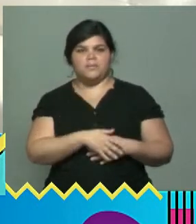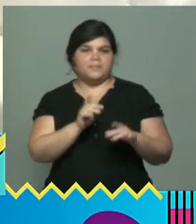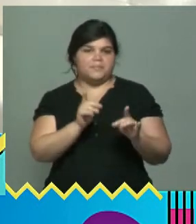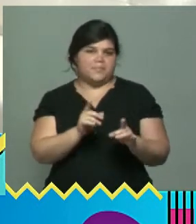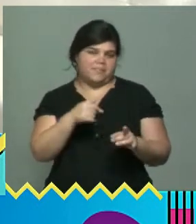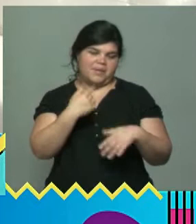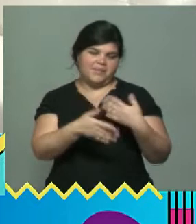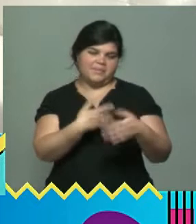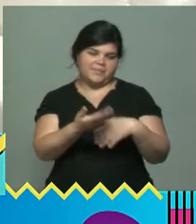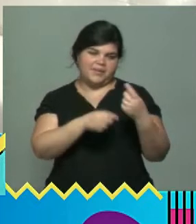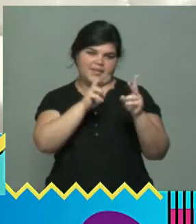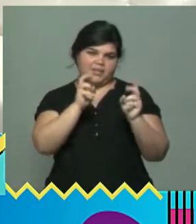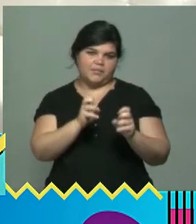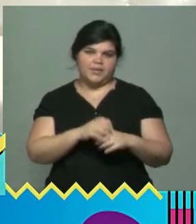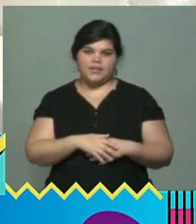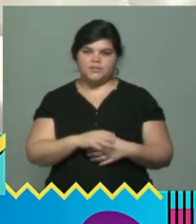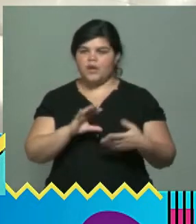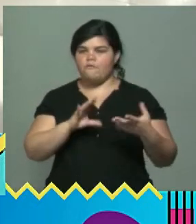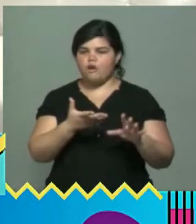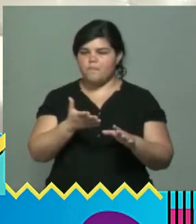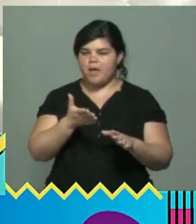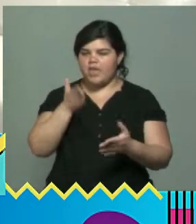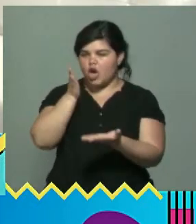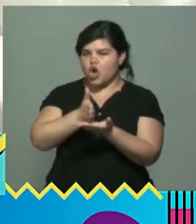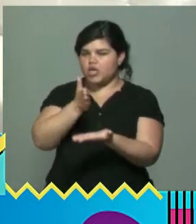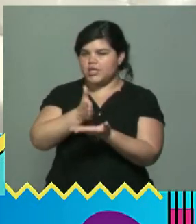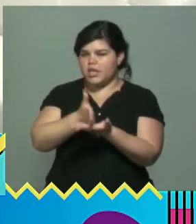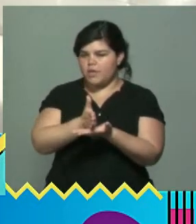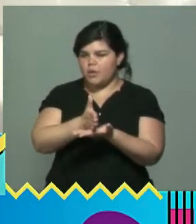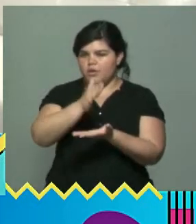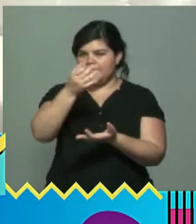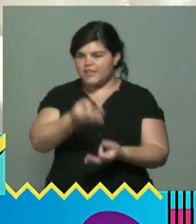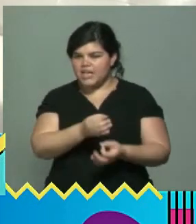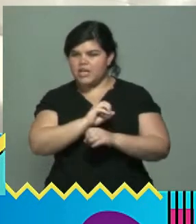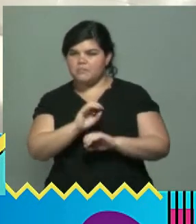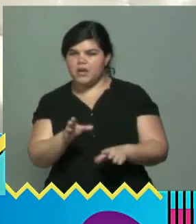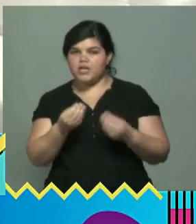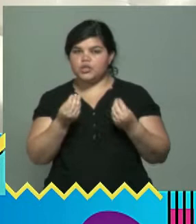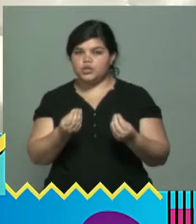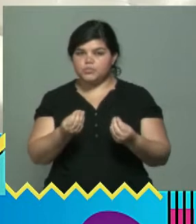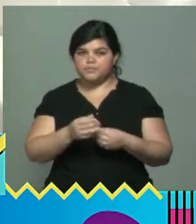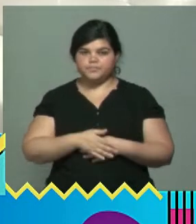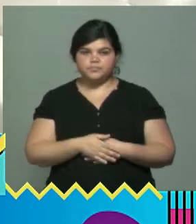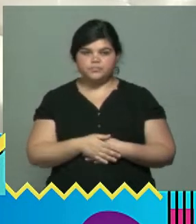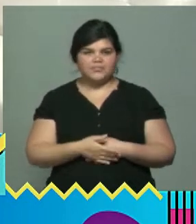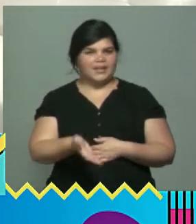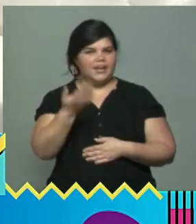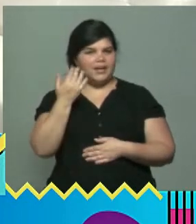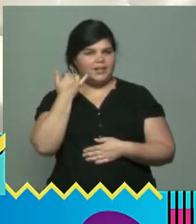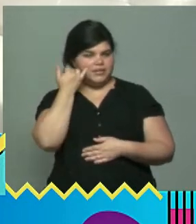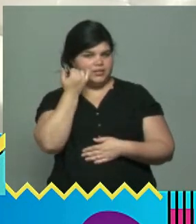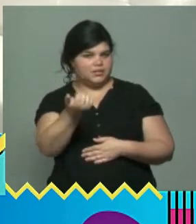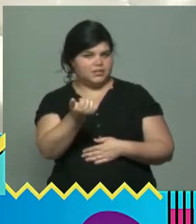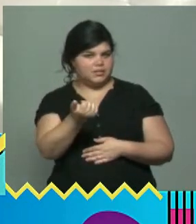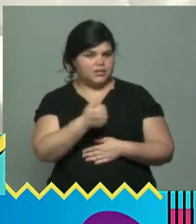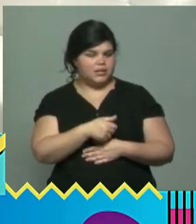programa. Tal cual. Eso del correctivo, ¿es sí. así? ¿No es así? Bueno, el maltrato infantil desde hace unas semanas está en los medios.